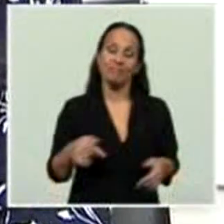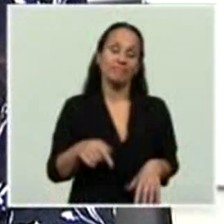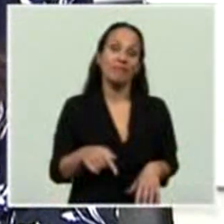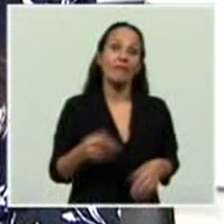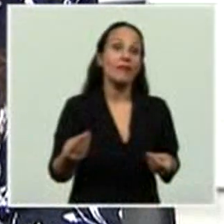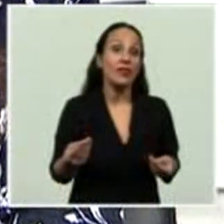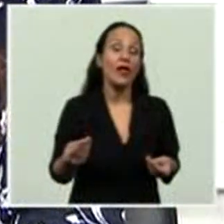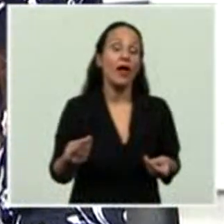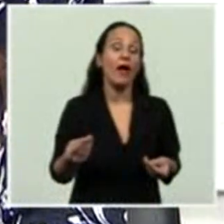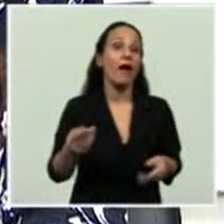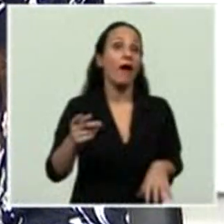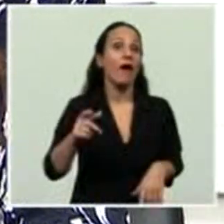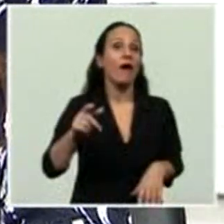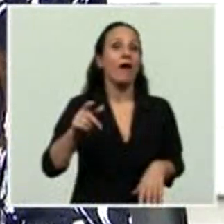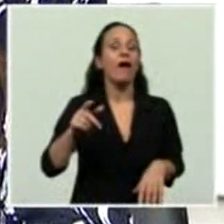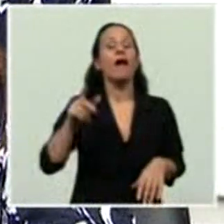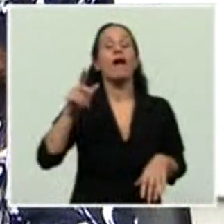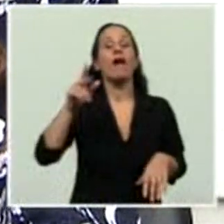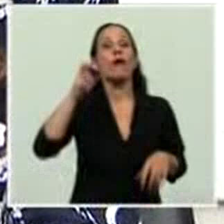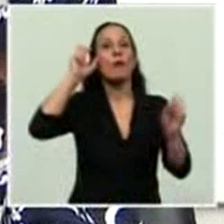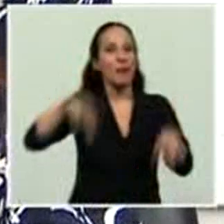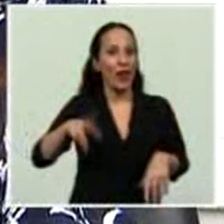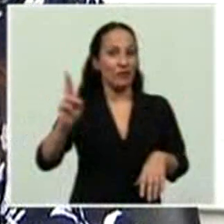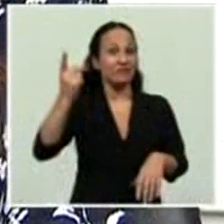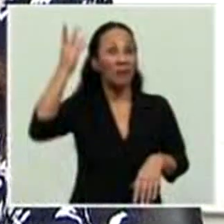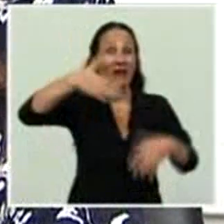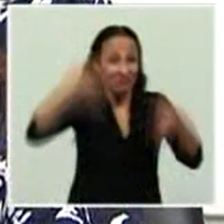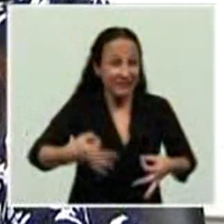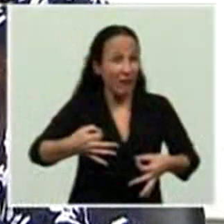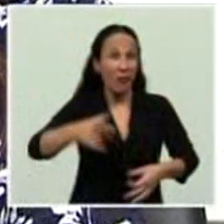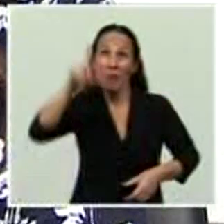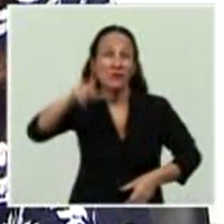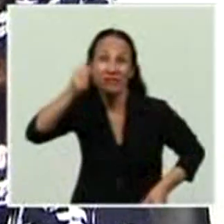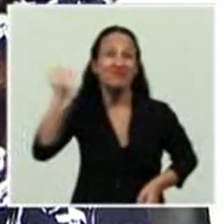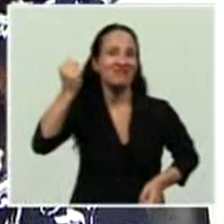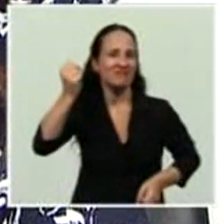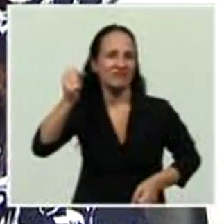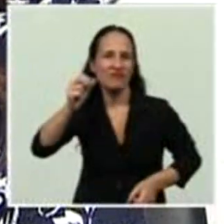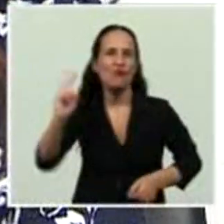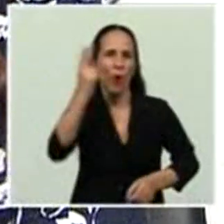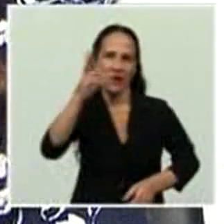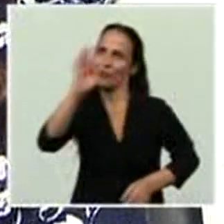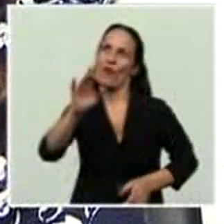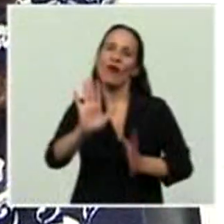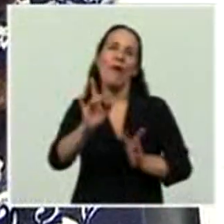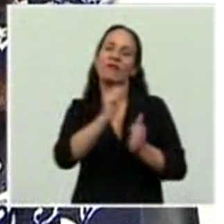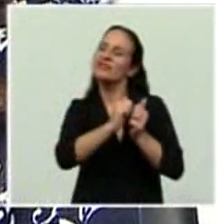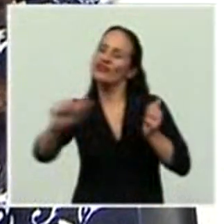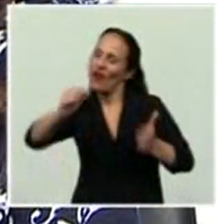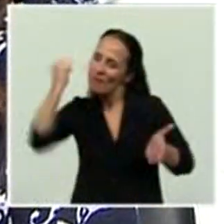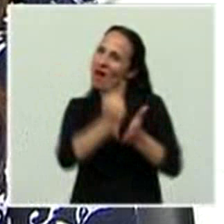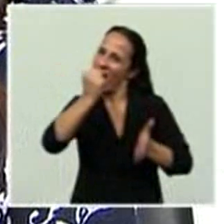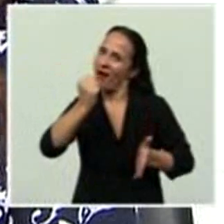partida del General pero los grandes no se mueren nunca los grandes permanecen en la historia yo estoy absolutamente